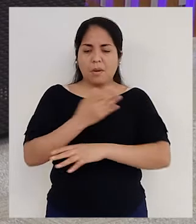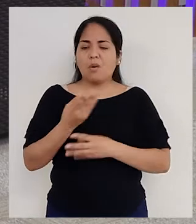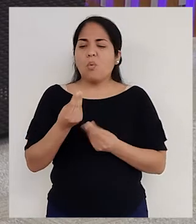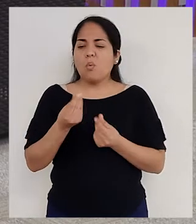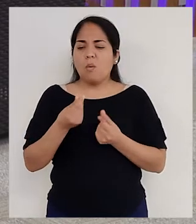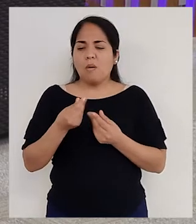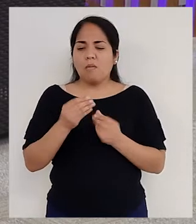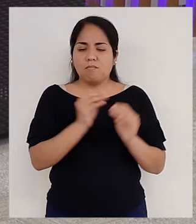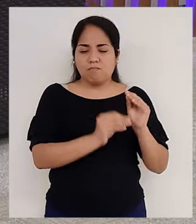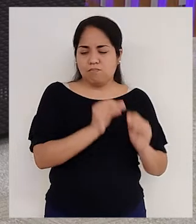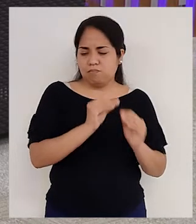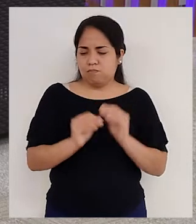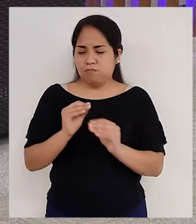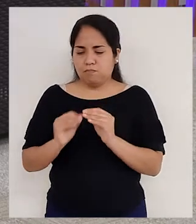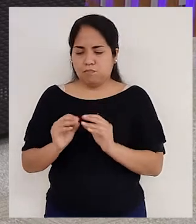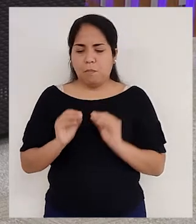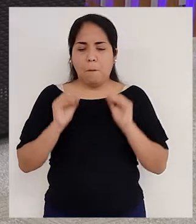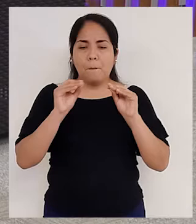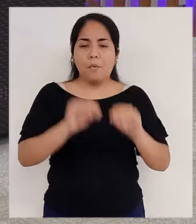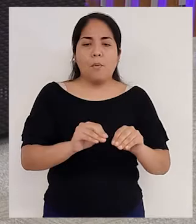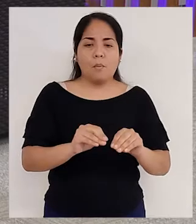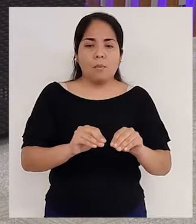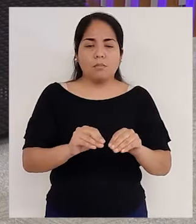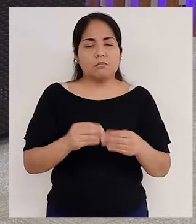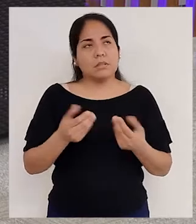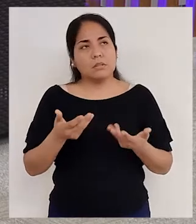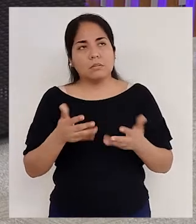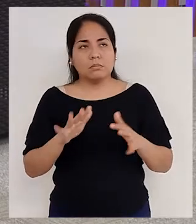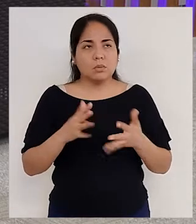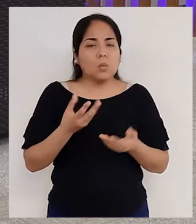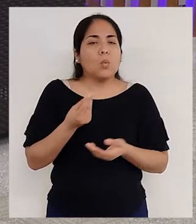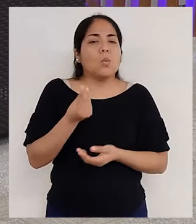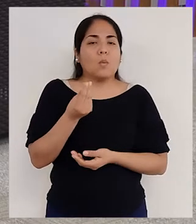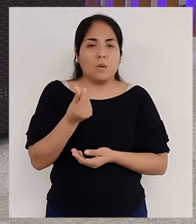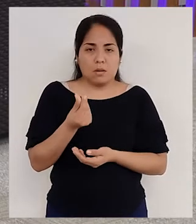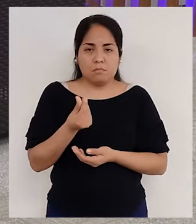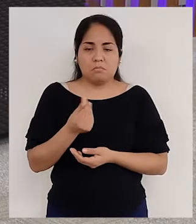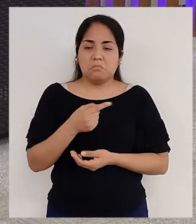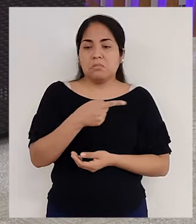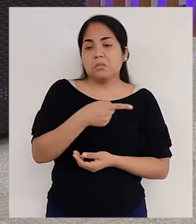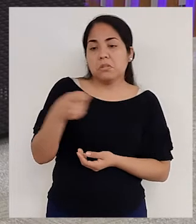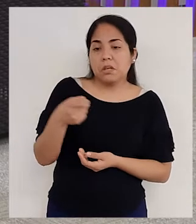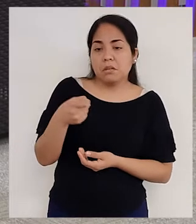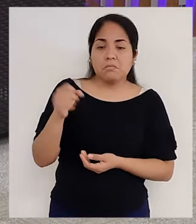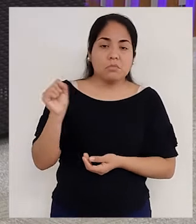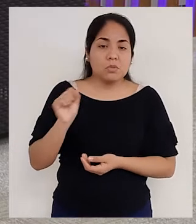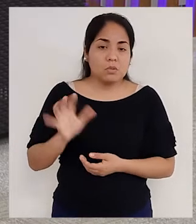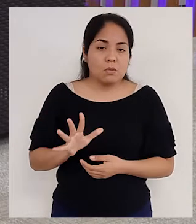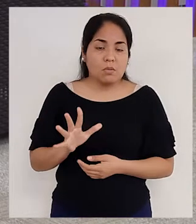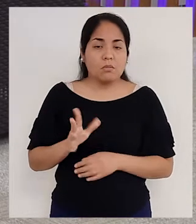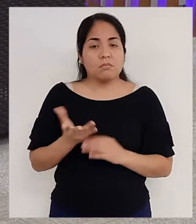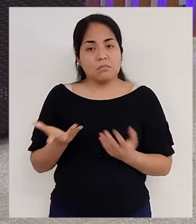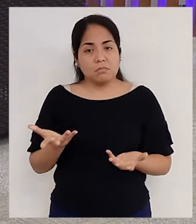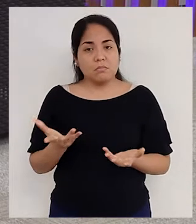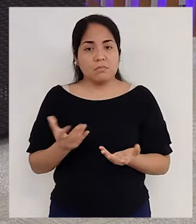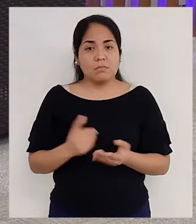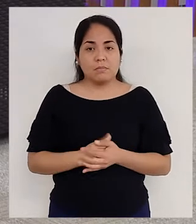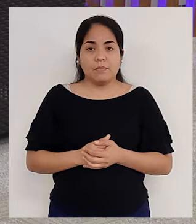una rampa, ¿cuánto cuesta hacer una rampa? Una rampa cuesta hacer 100